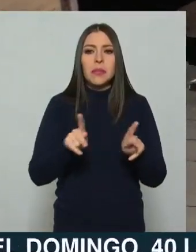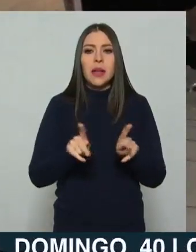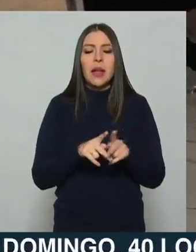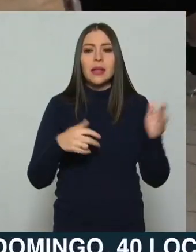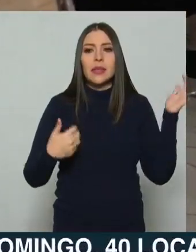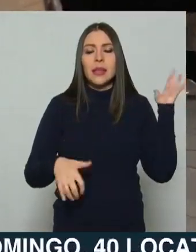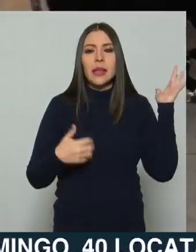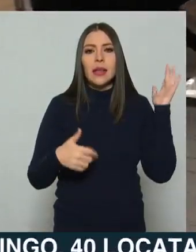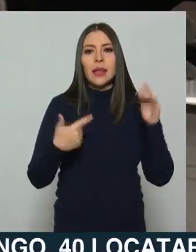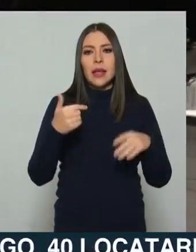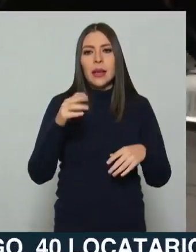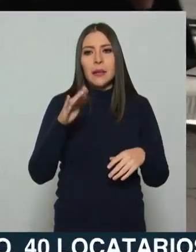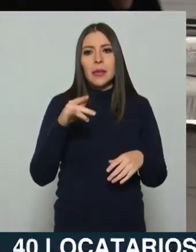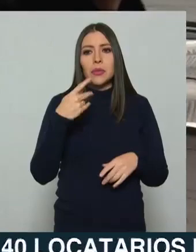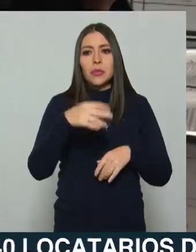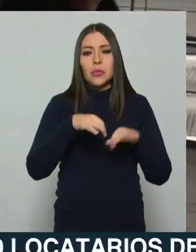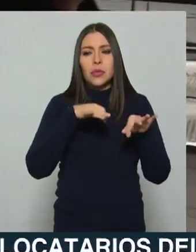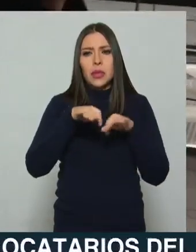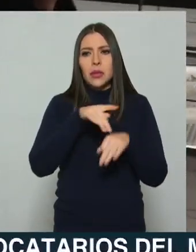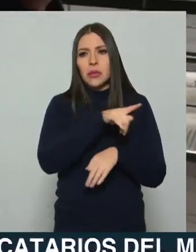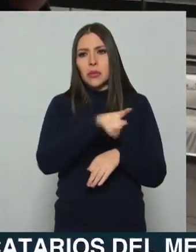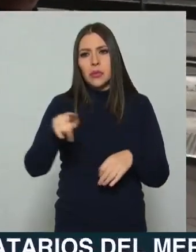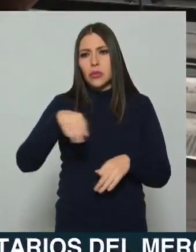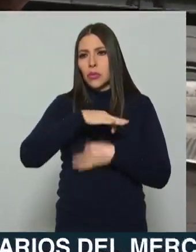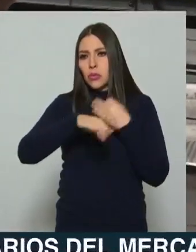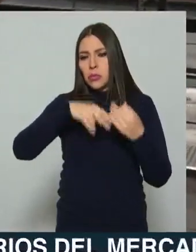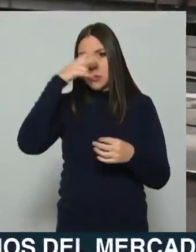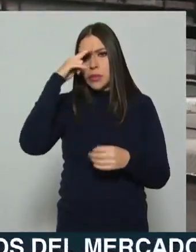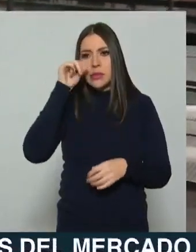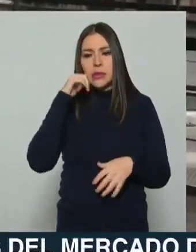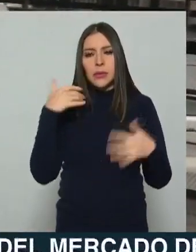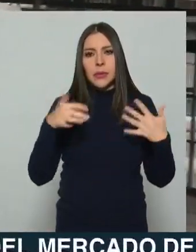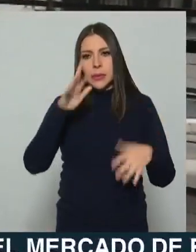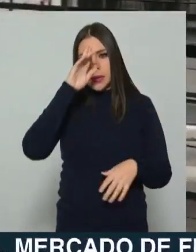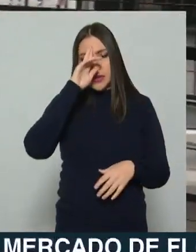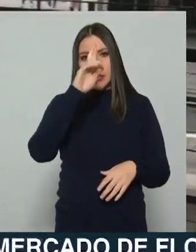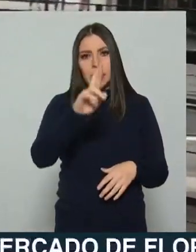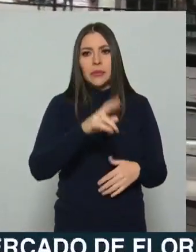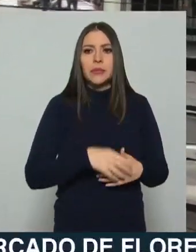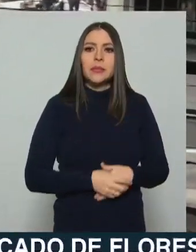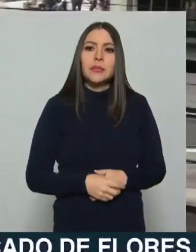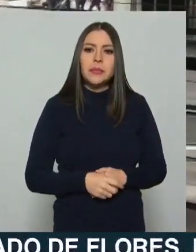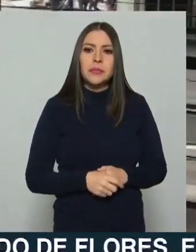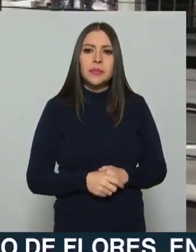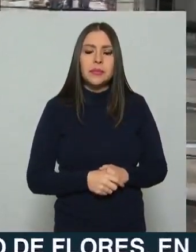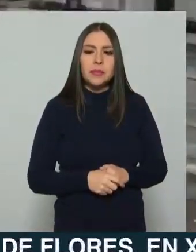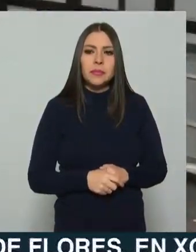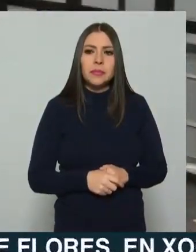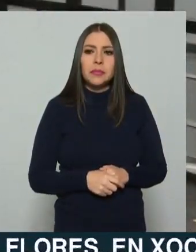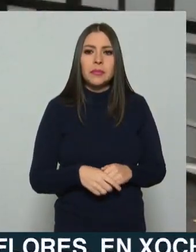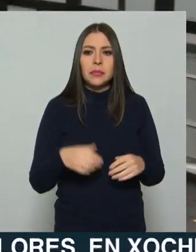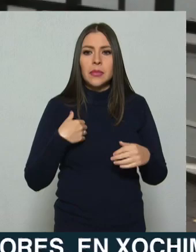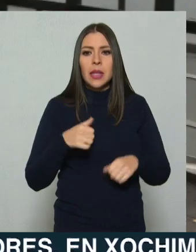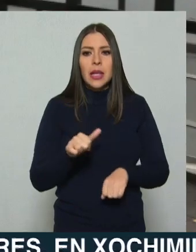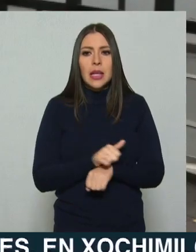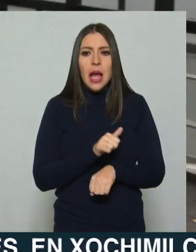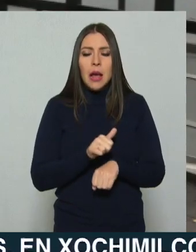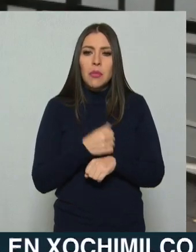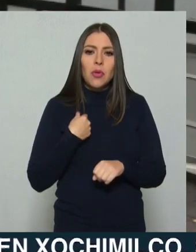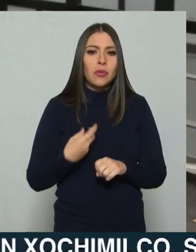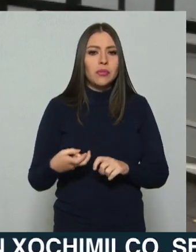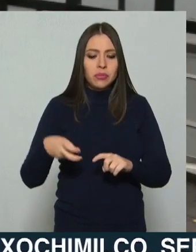Garibaldi. Sabe que su profesión es respetada por los mexicanos. Y me he ido vestido de mariachi para Puebla en el camión y